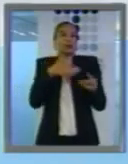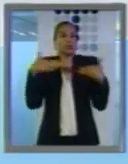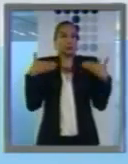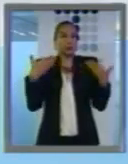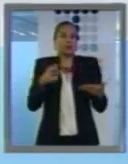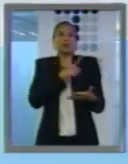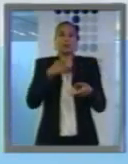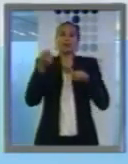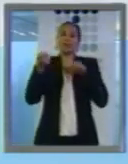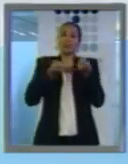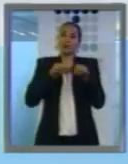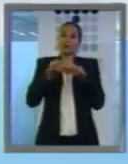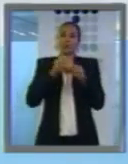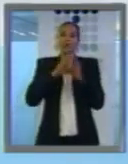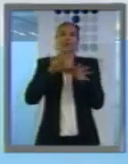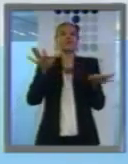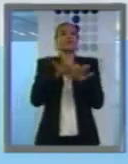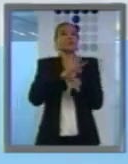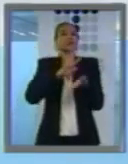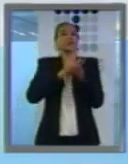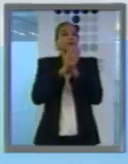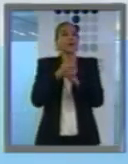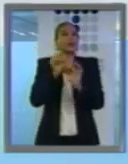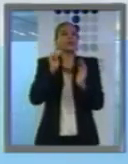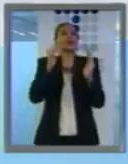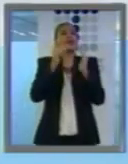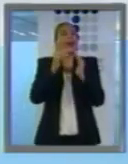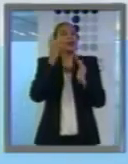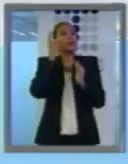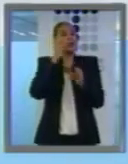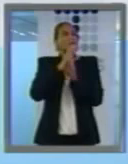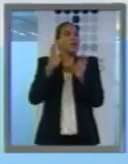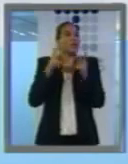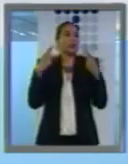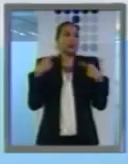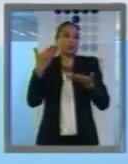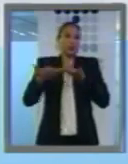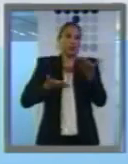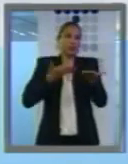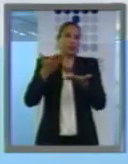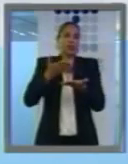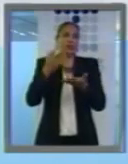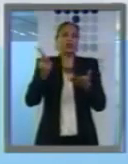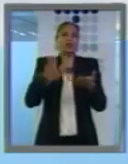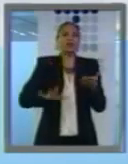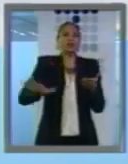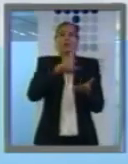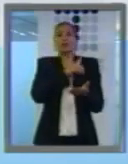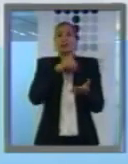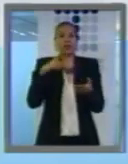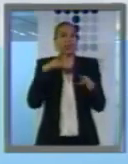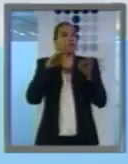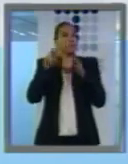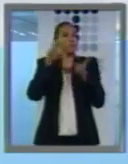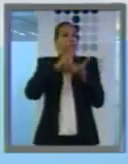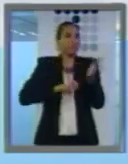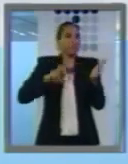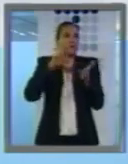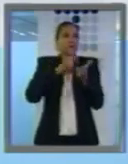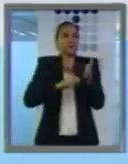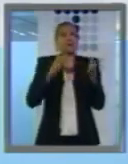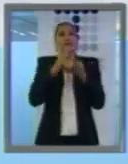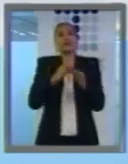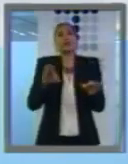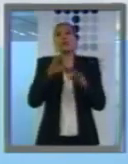haber controles sobre la evolución patrimonial de los servidores públicos, y creo que para eso también se tiene que trabajar, porque hasta